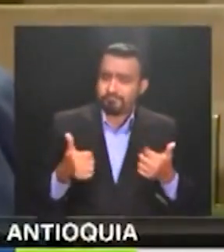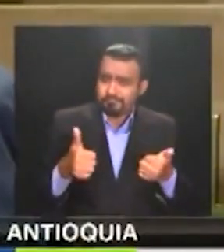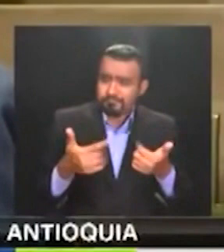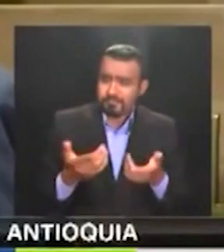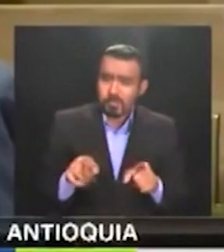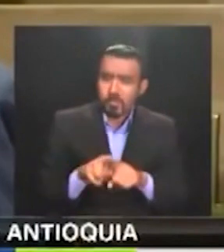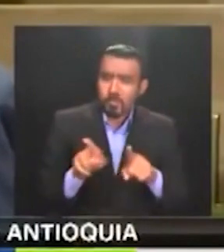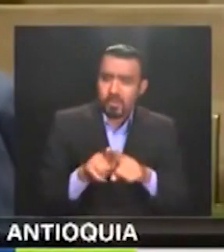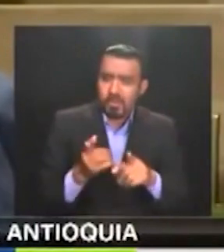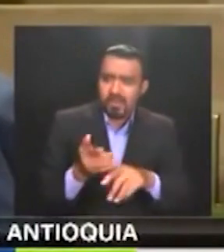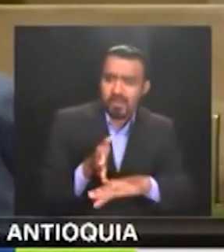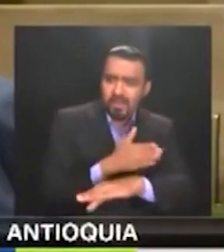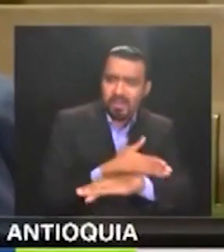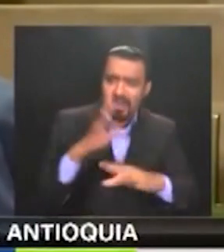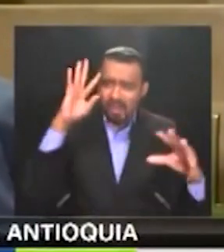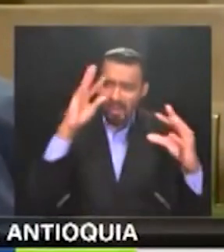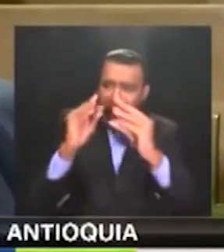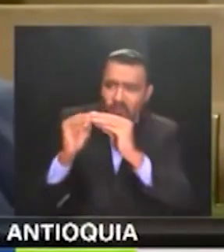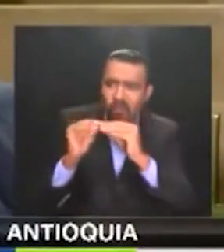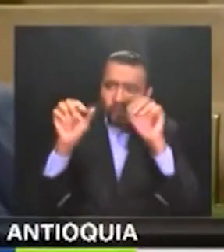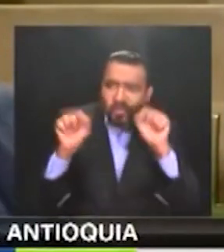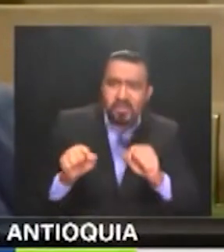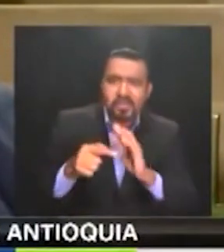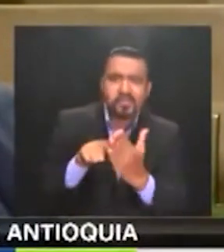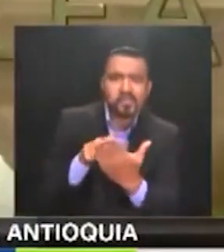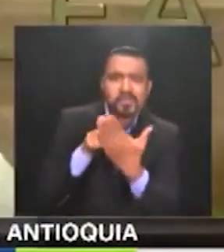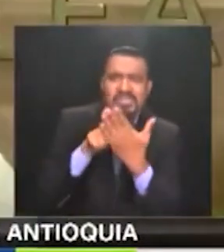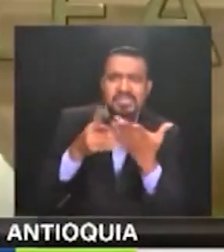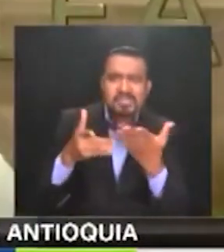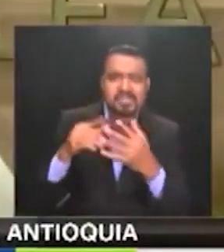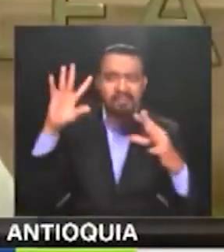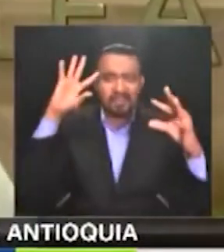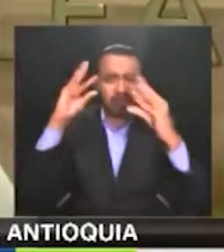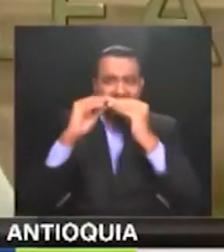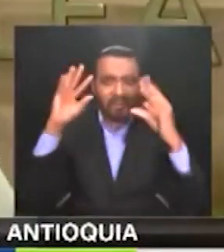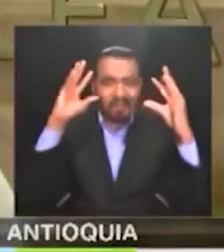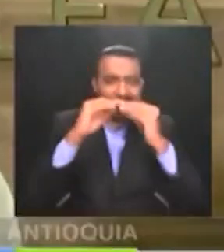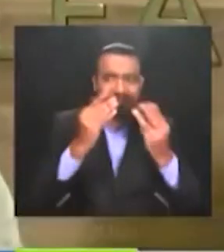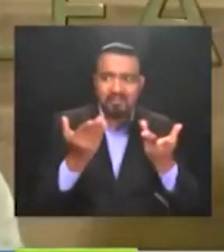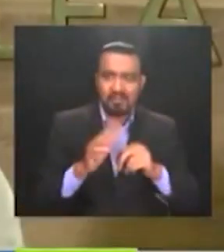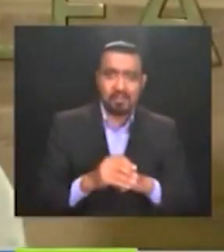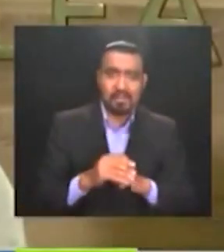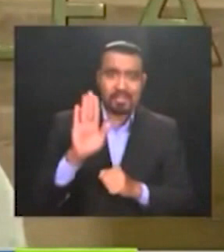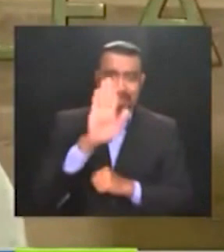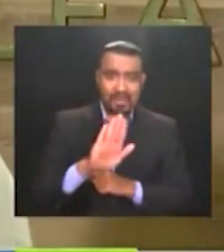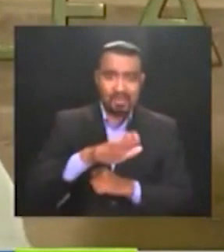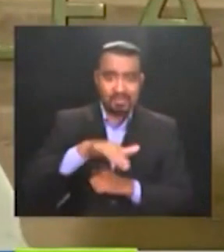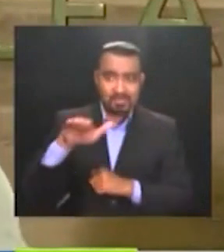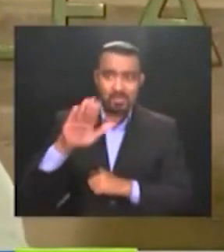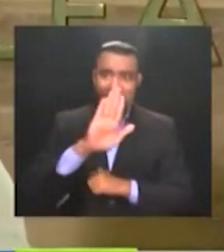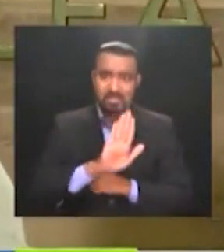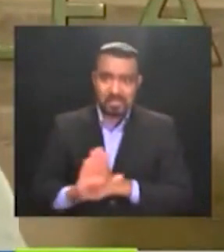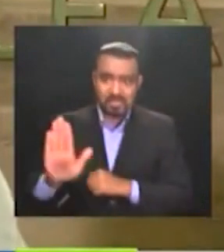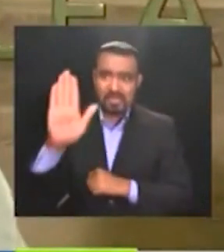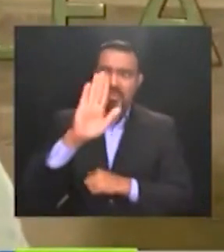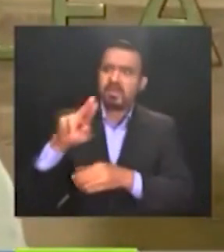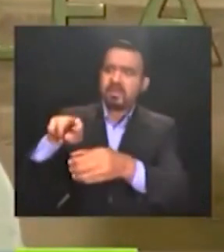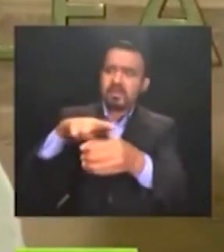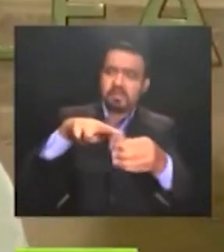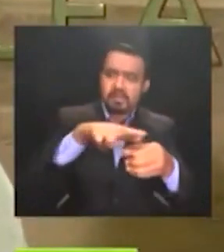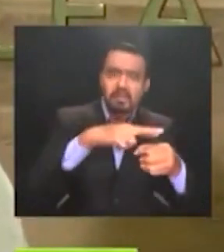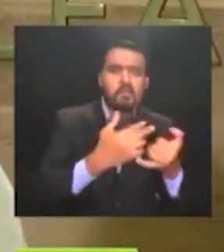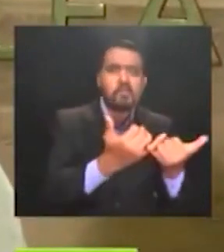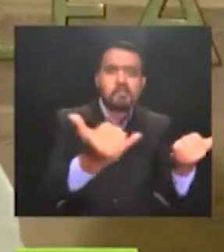y unidos entre la Asamblea de Antioquia y el gobierno departamental. Toda la comunidad y todos los actores de las distintas subregiones,